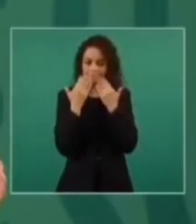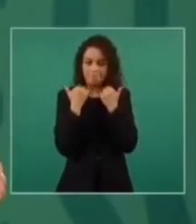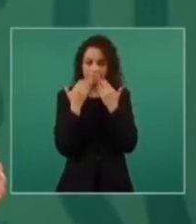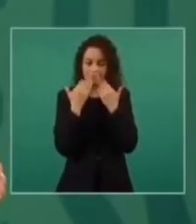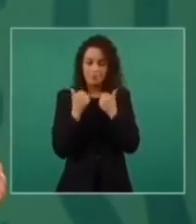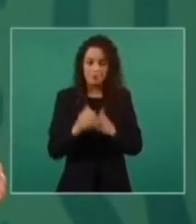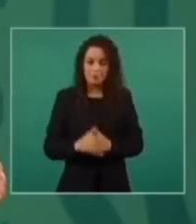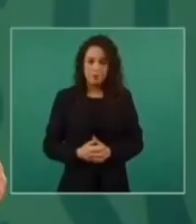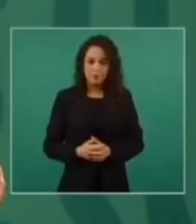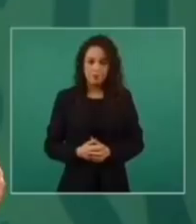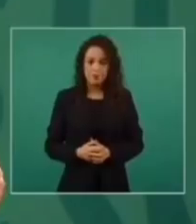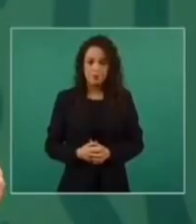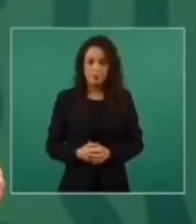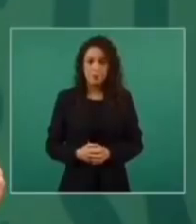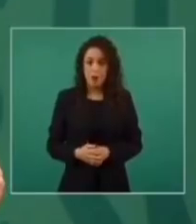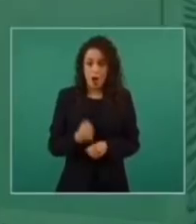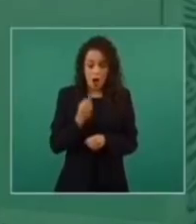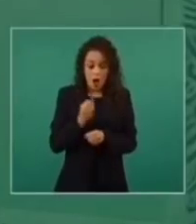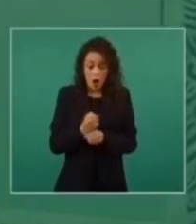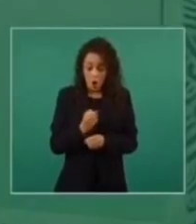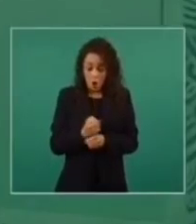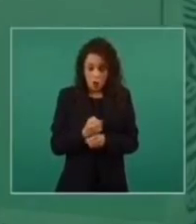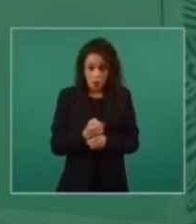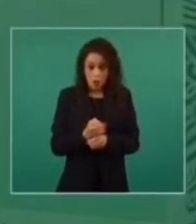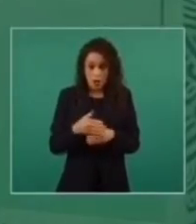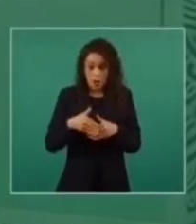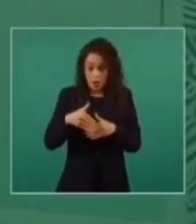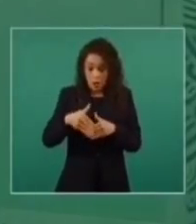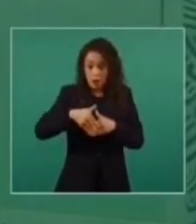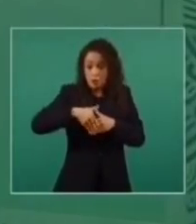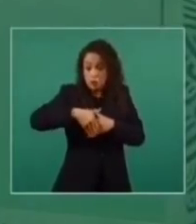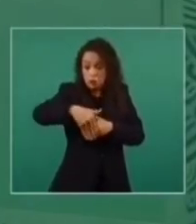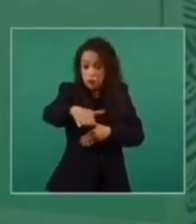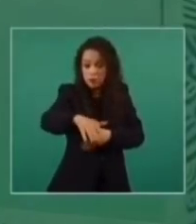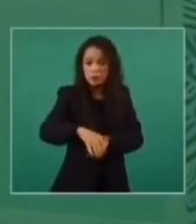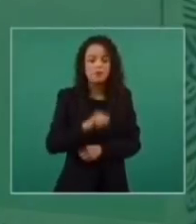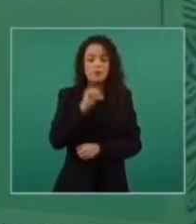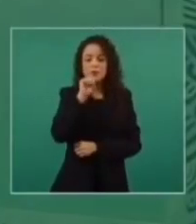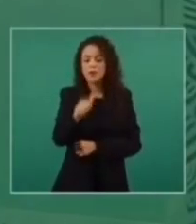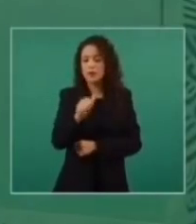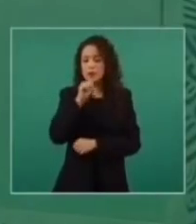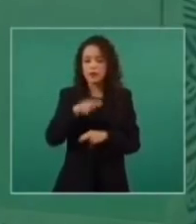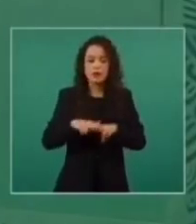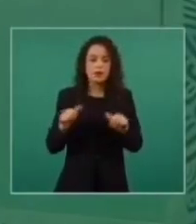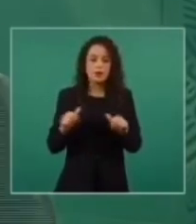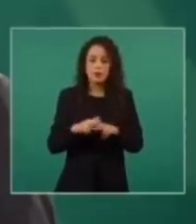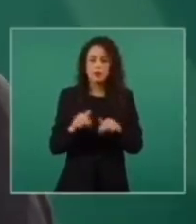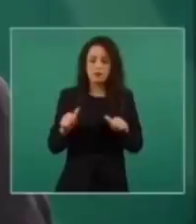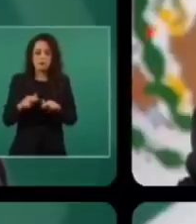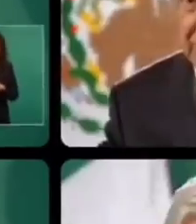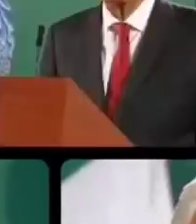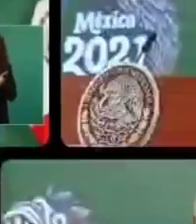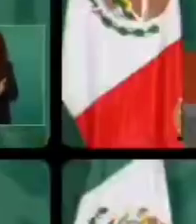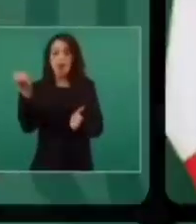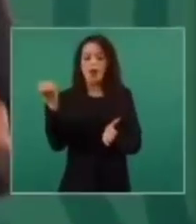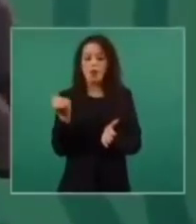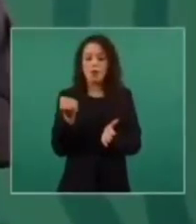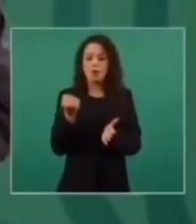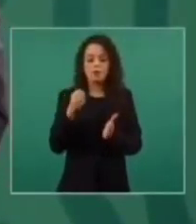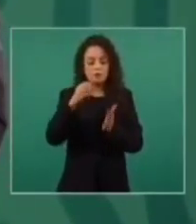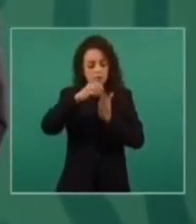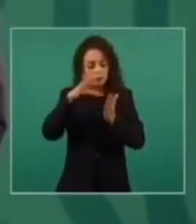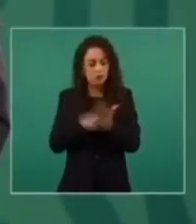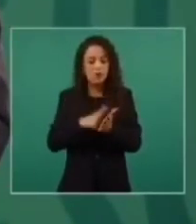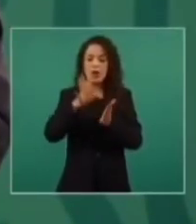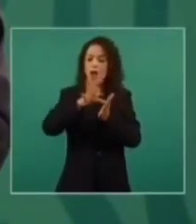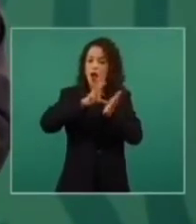Ni en el corto, ni en el mediano, ni en el largo plazo. En todo el sexenio.